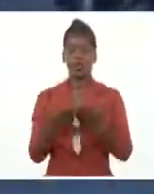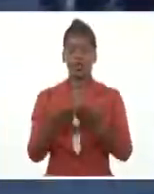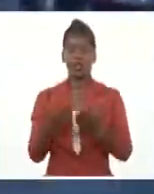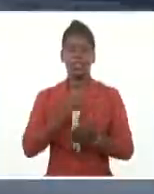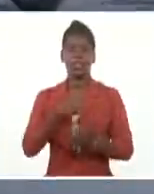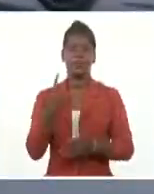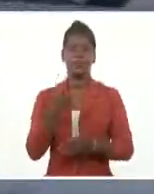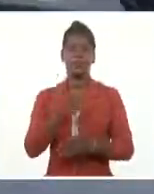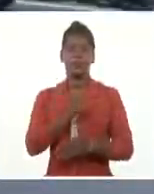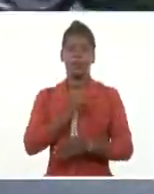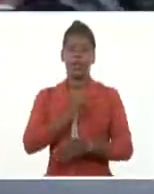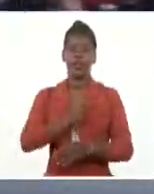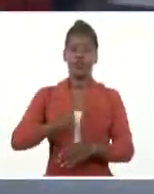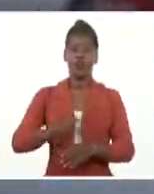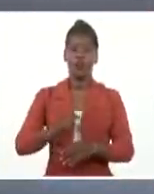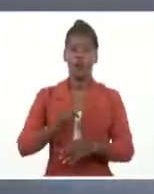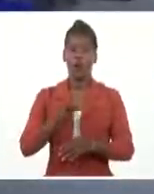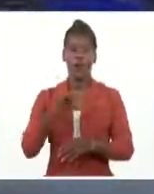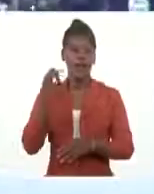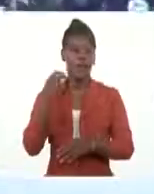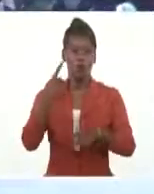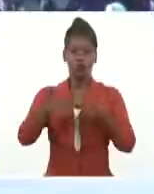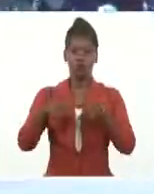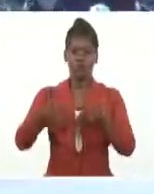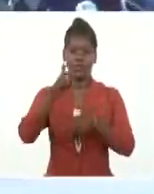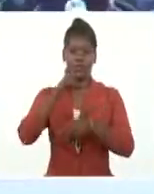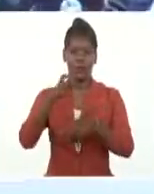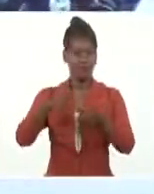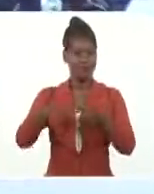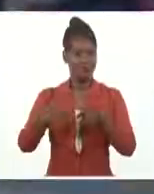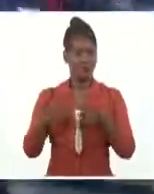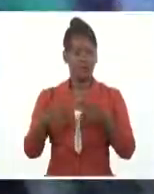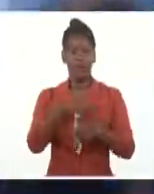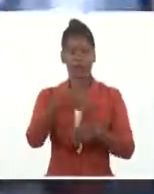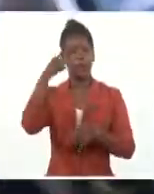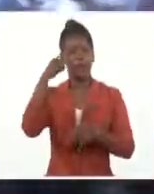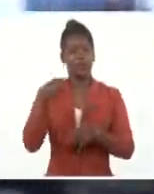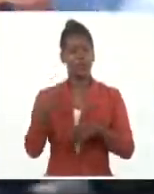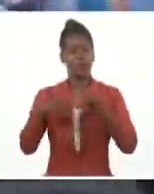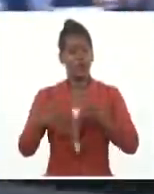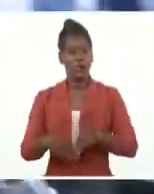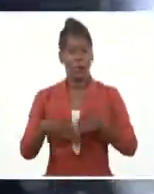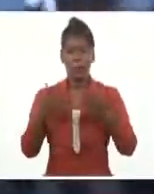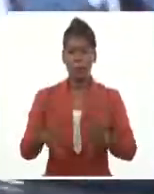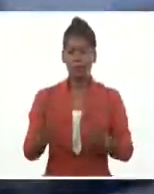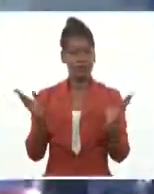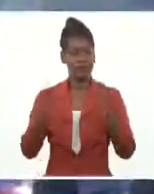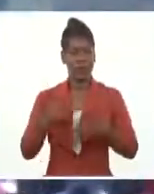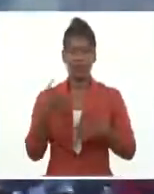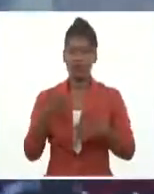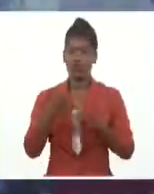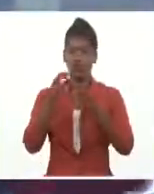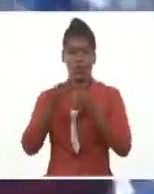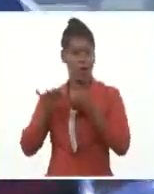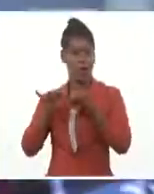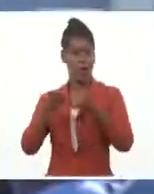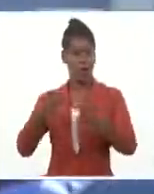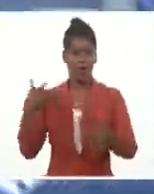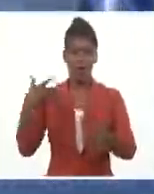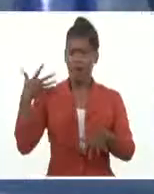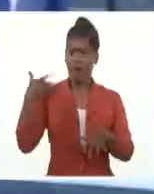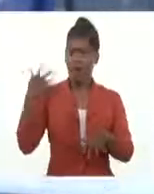preocupados por el pueblo, al que han hecho sufrir y enfrentar el genocidio más largo de la historia. Quizás